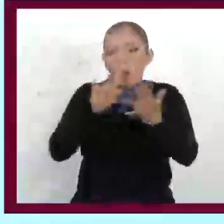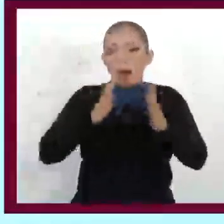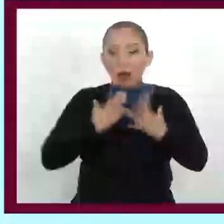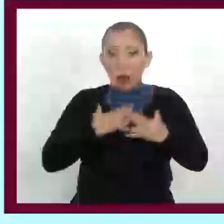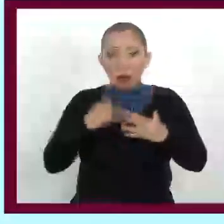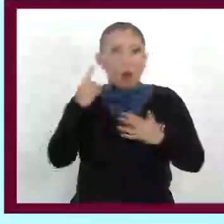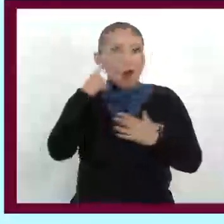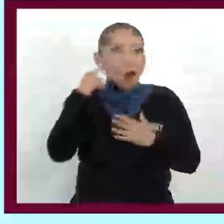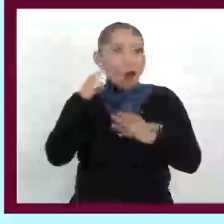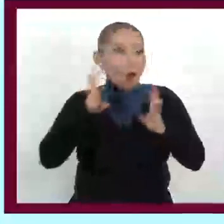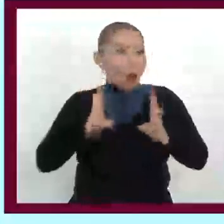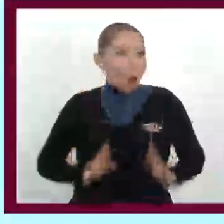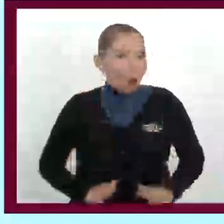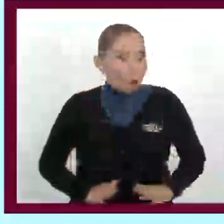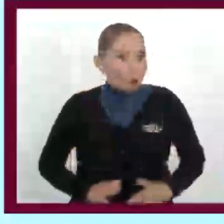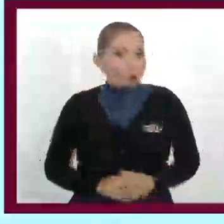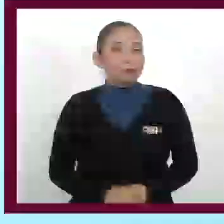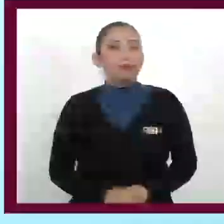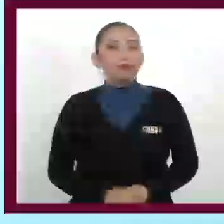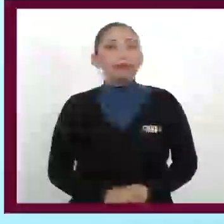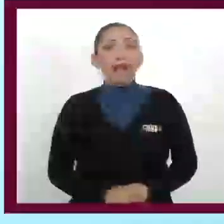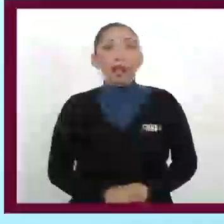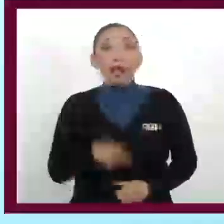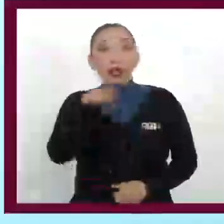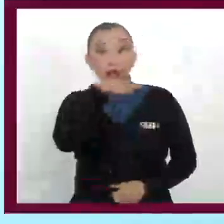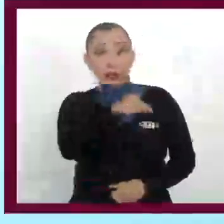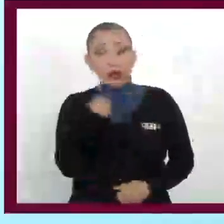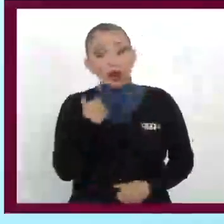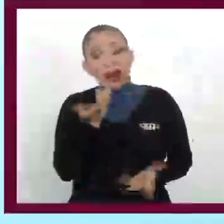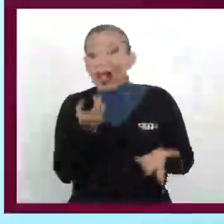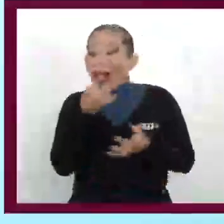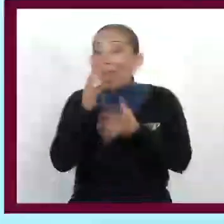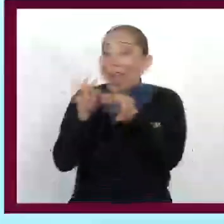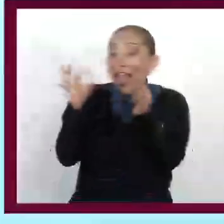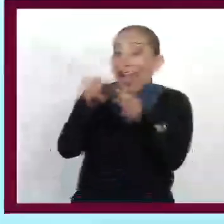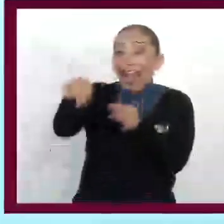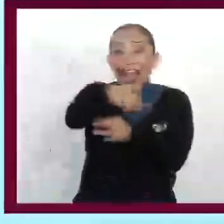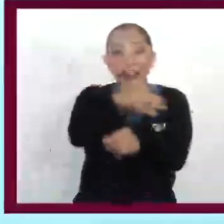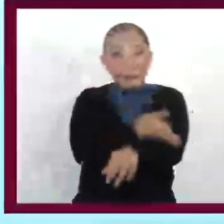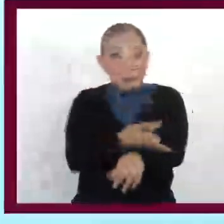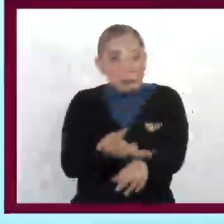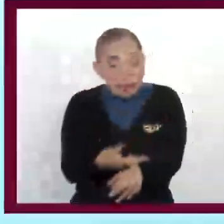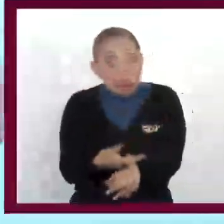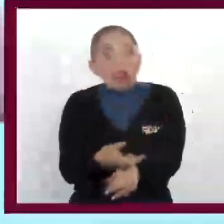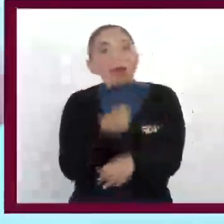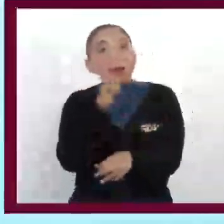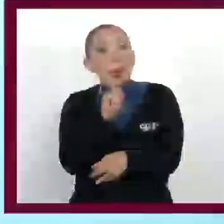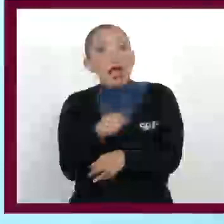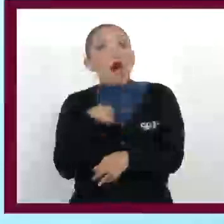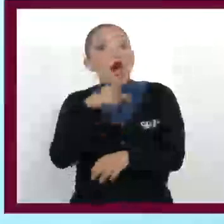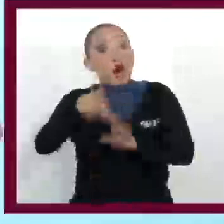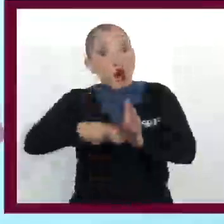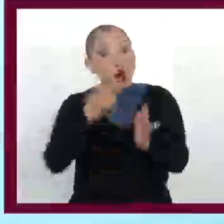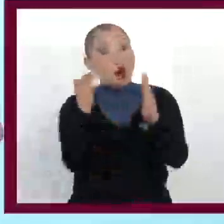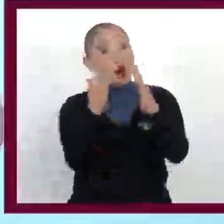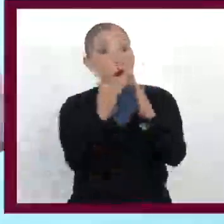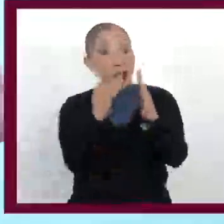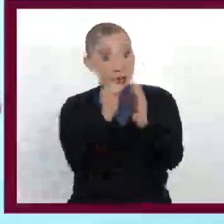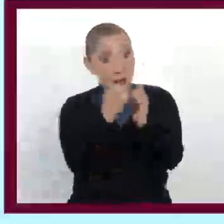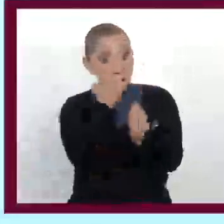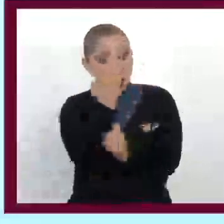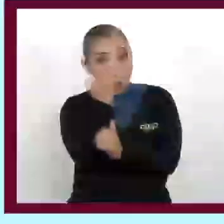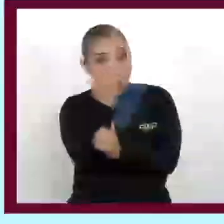el ritmo con sus sonidos corporales. Compartan sus avances con la familia y también cuando regresen a la